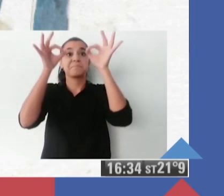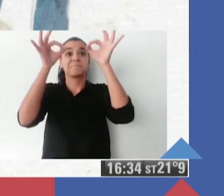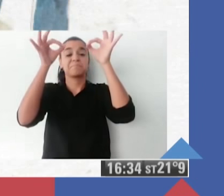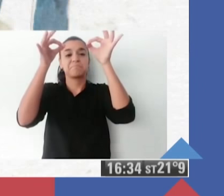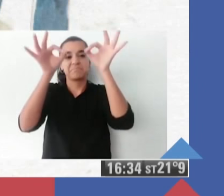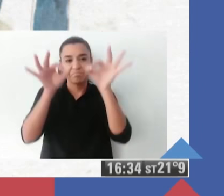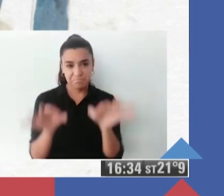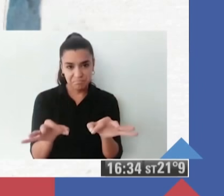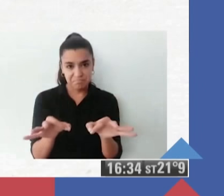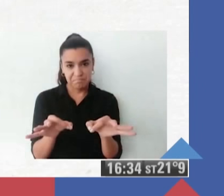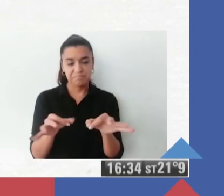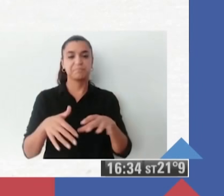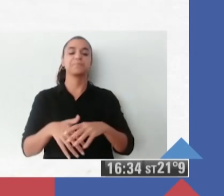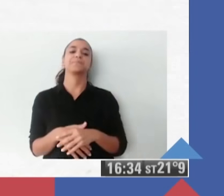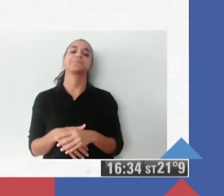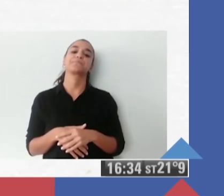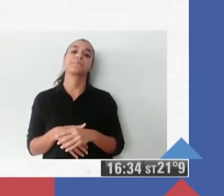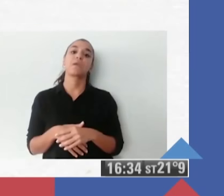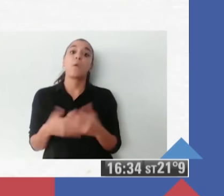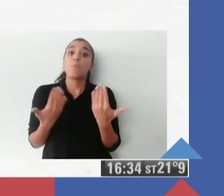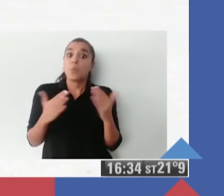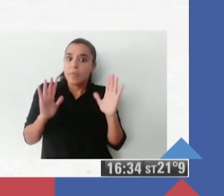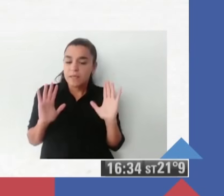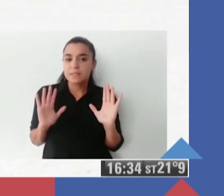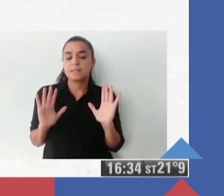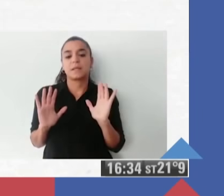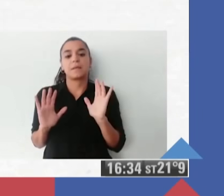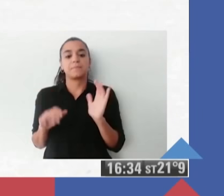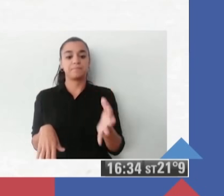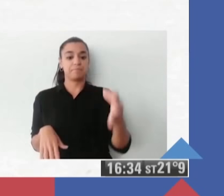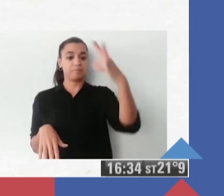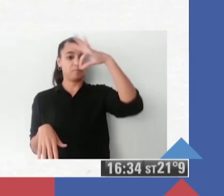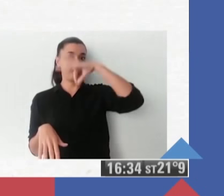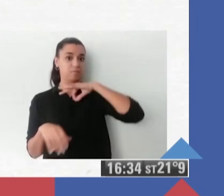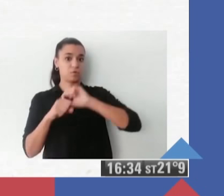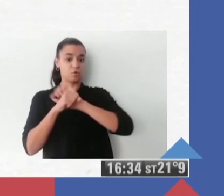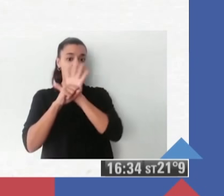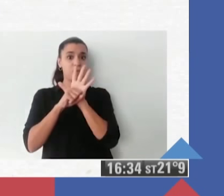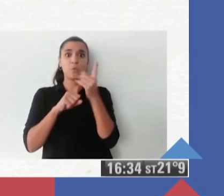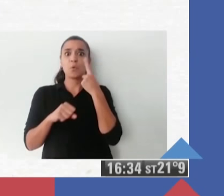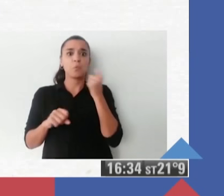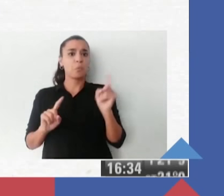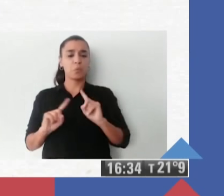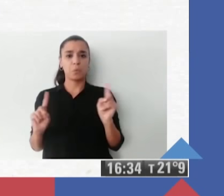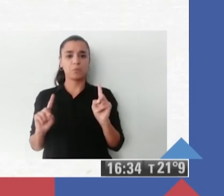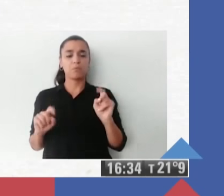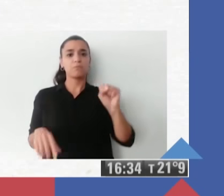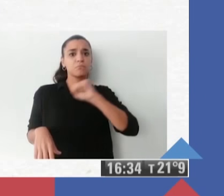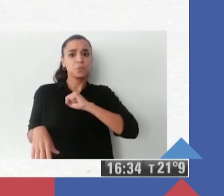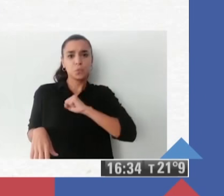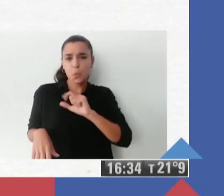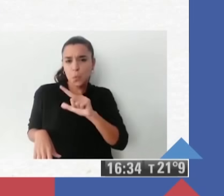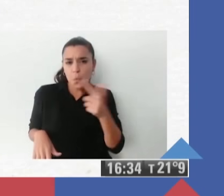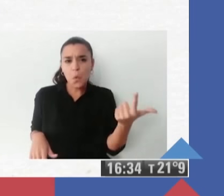pesa termina cayéndose. Puede pasar que estemos infectados y aún no lo sepamos. Tal vez no